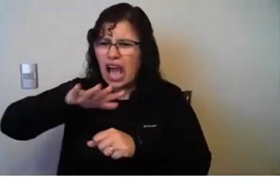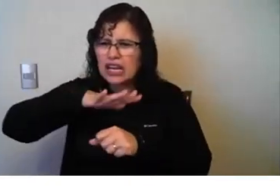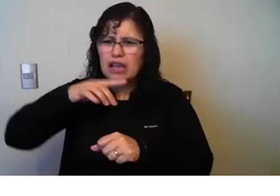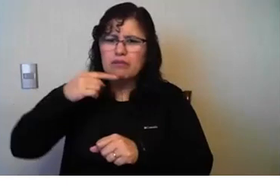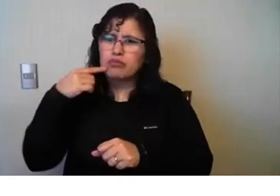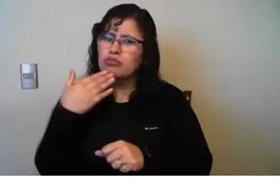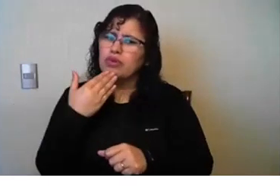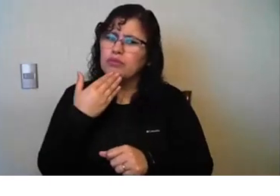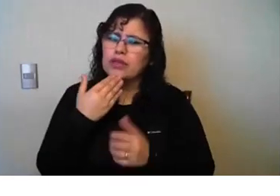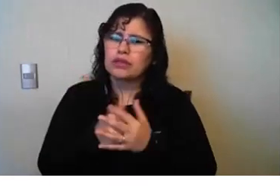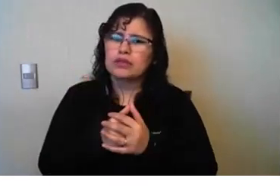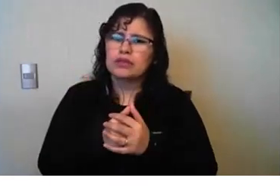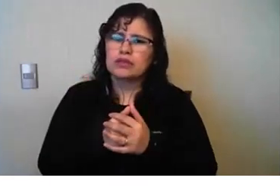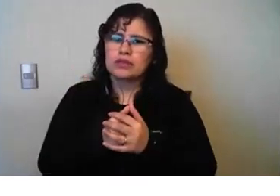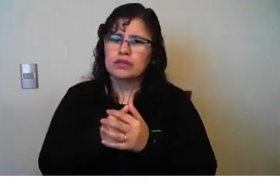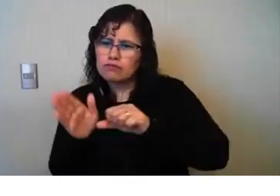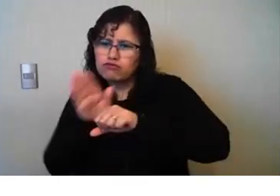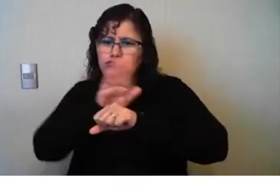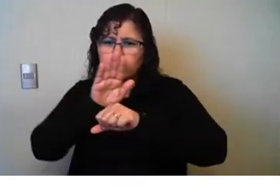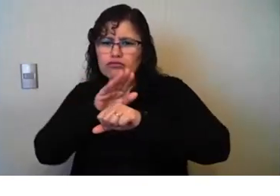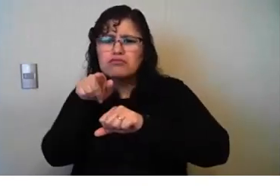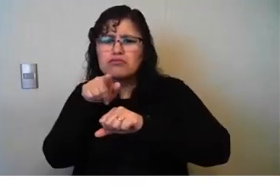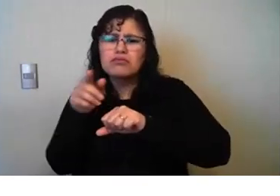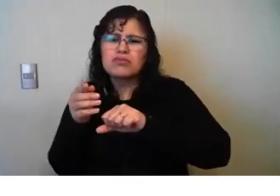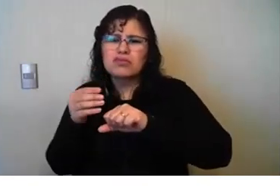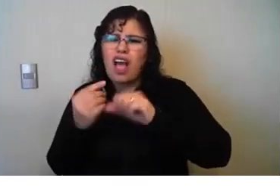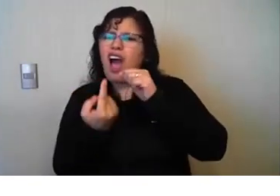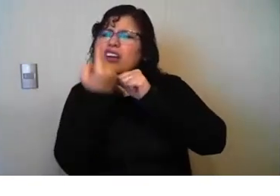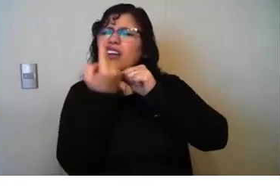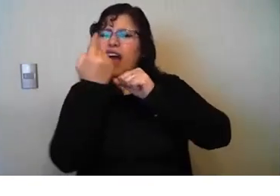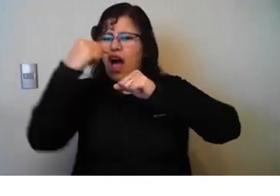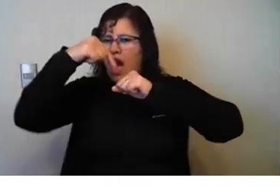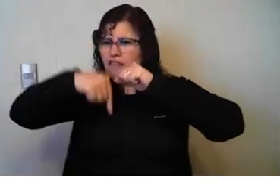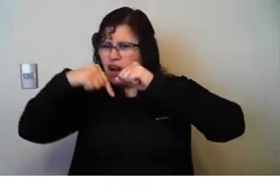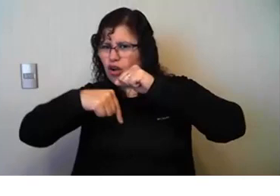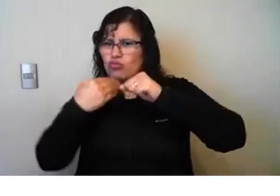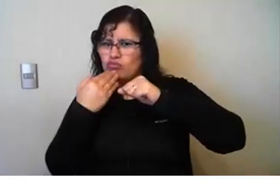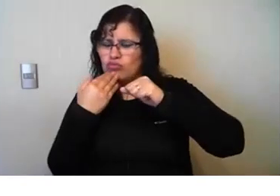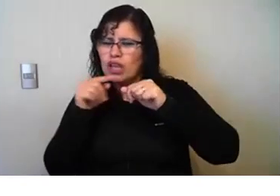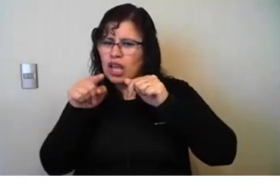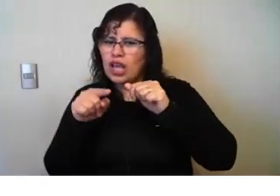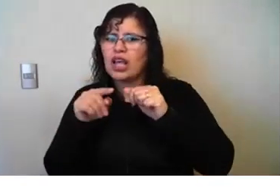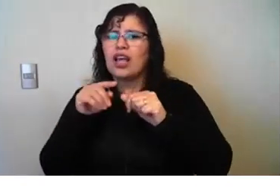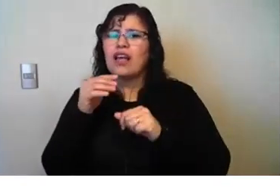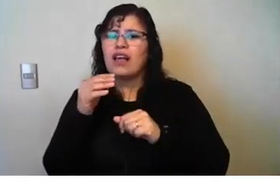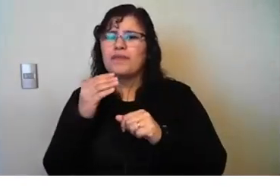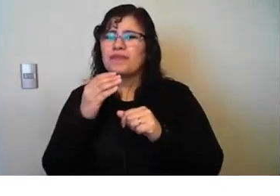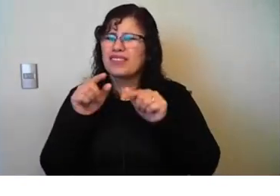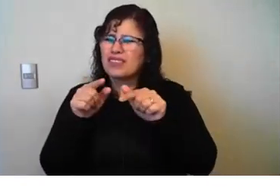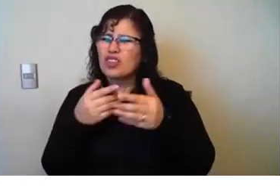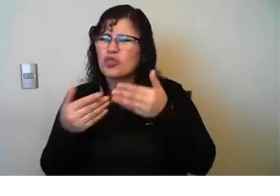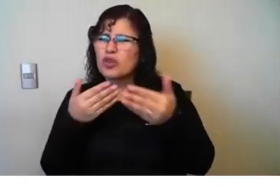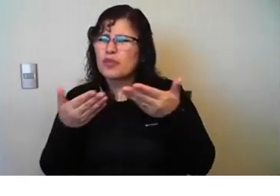están por encima o por debajo de esta cisura calcarina y que es el área